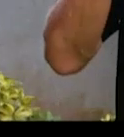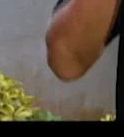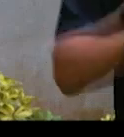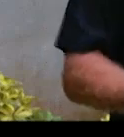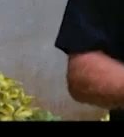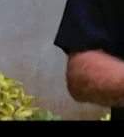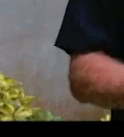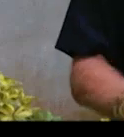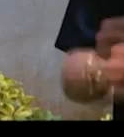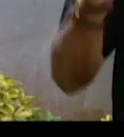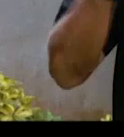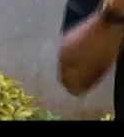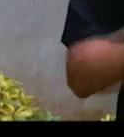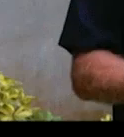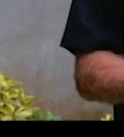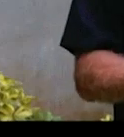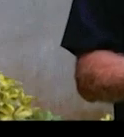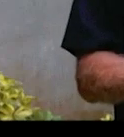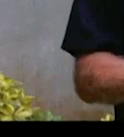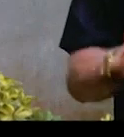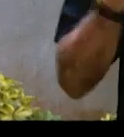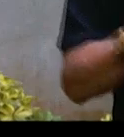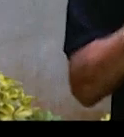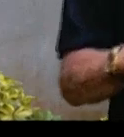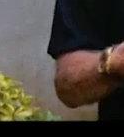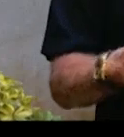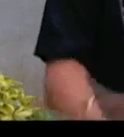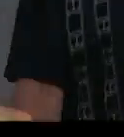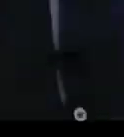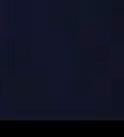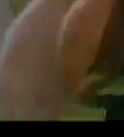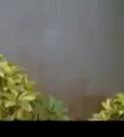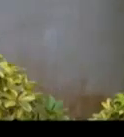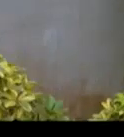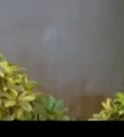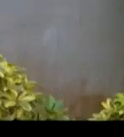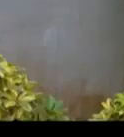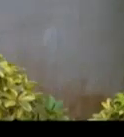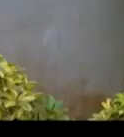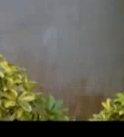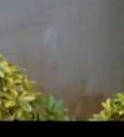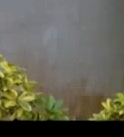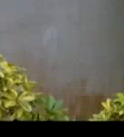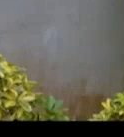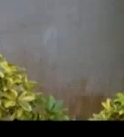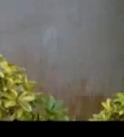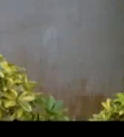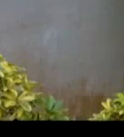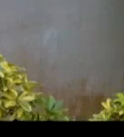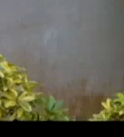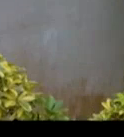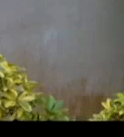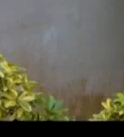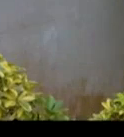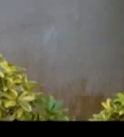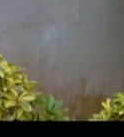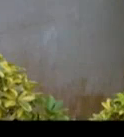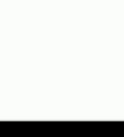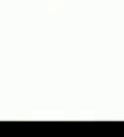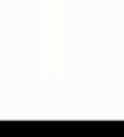se respeta porque es la ley y no por quien la impone. No mires al pasado, construye el futuro, vota todo